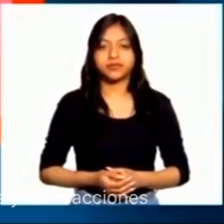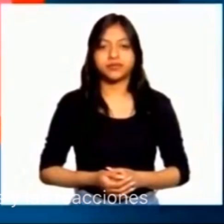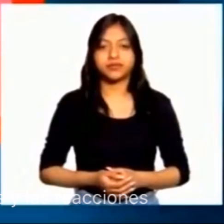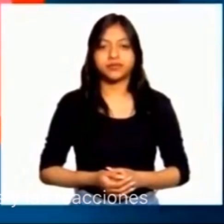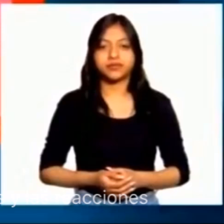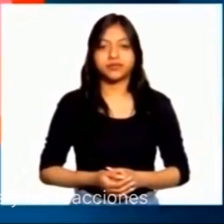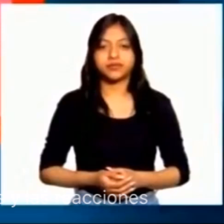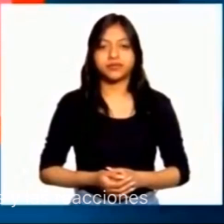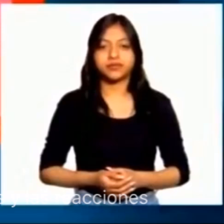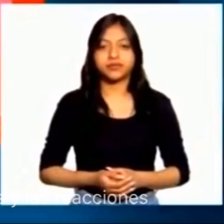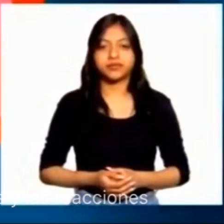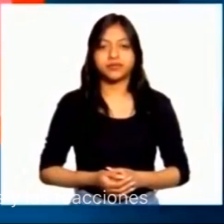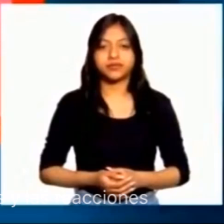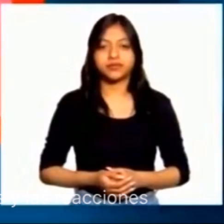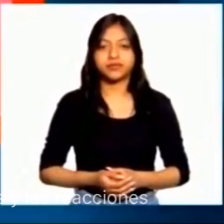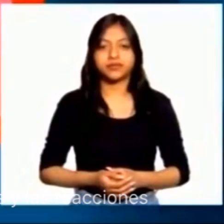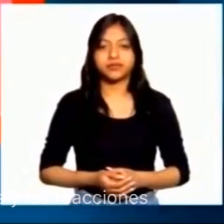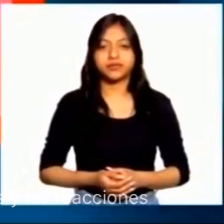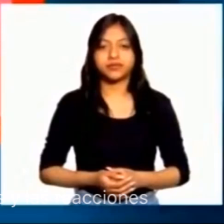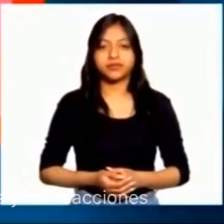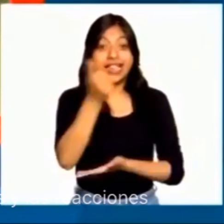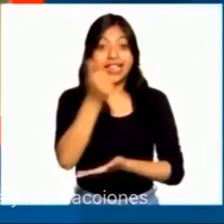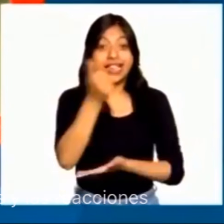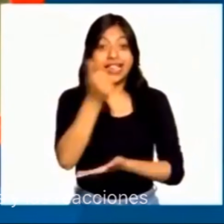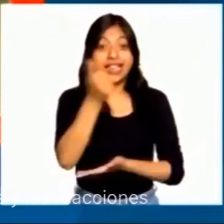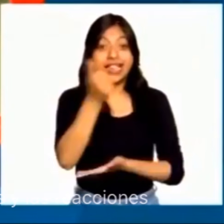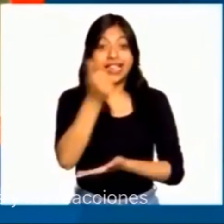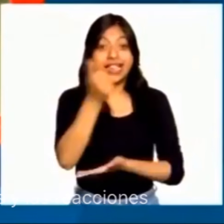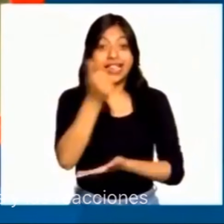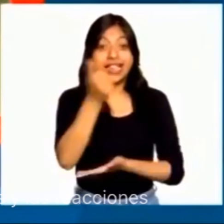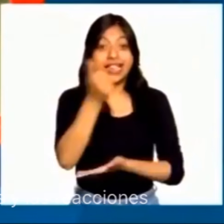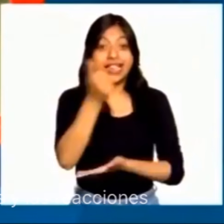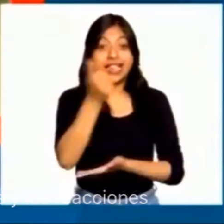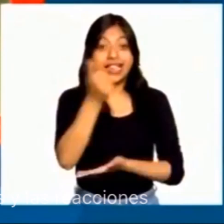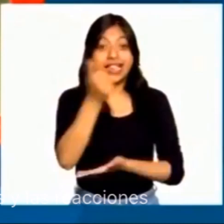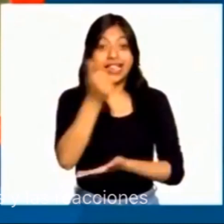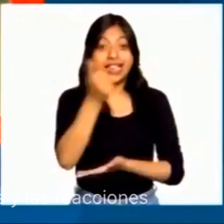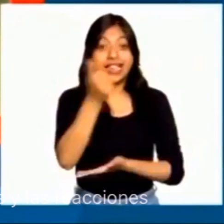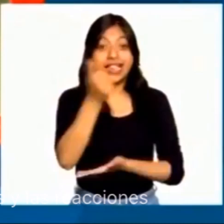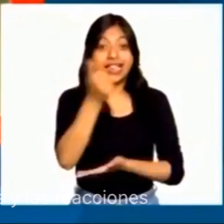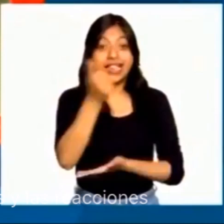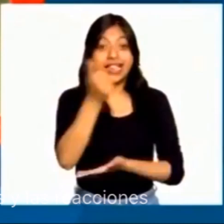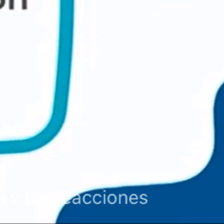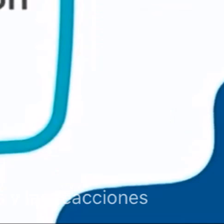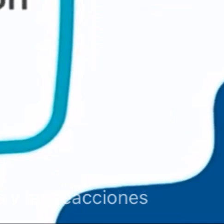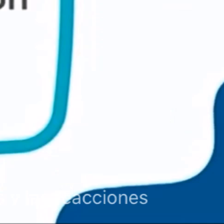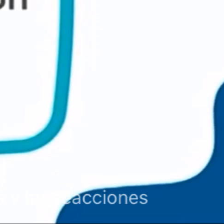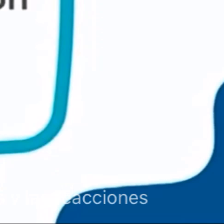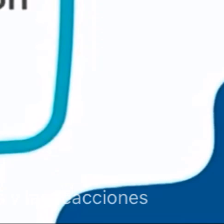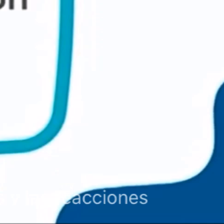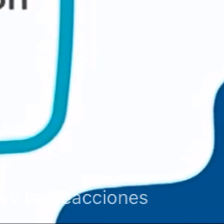Por lo general un colibrí vuela alrededor de 27 metros por segundo Que equivale a unos 100 kilómetros por hora